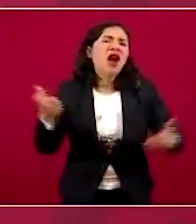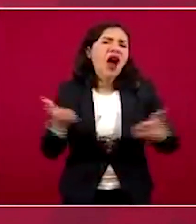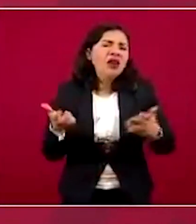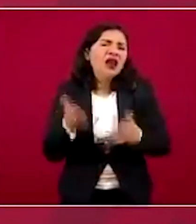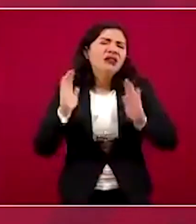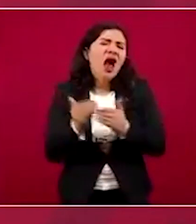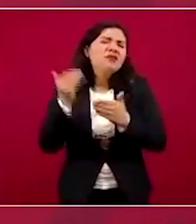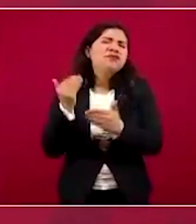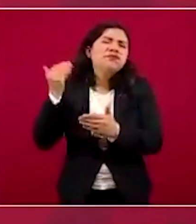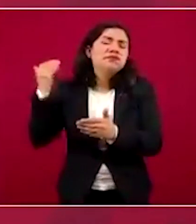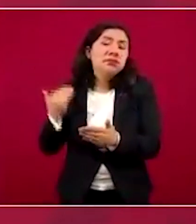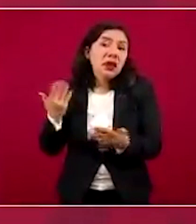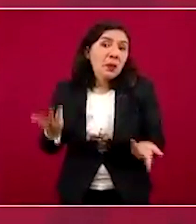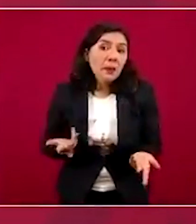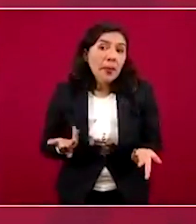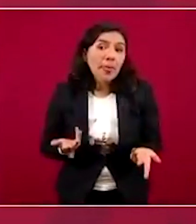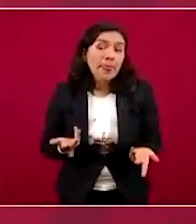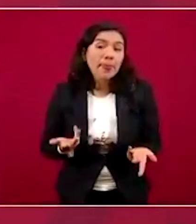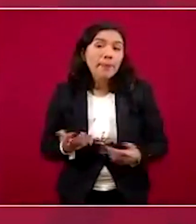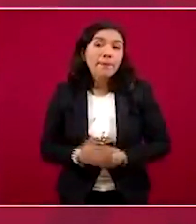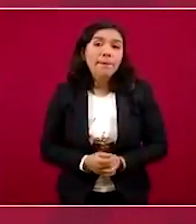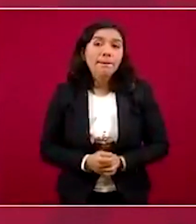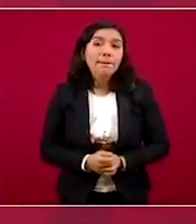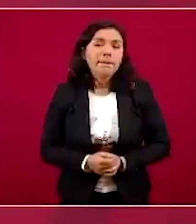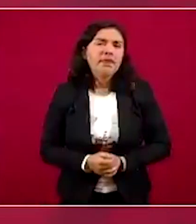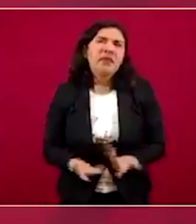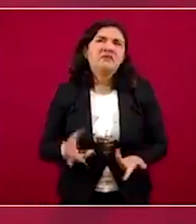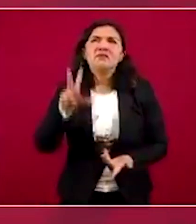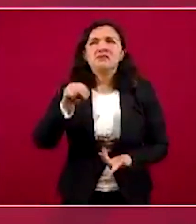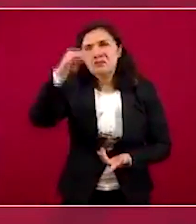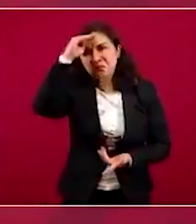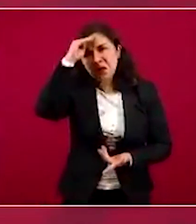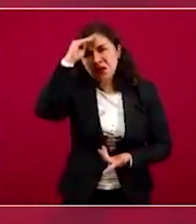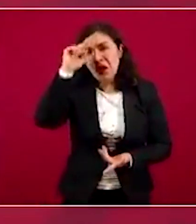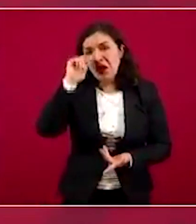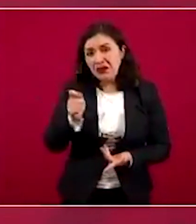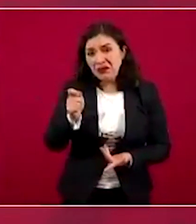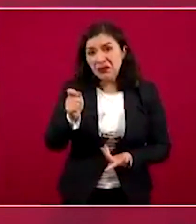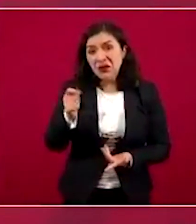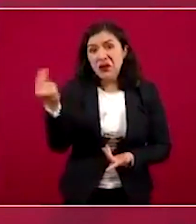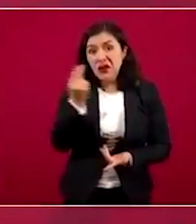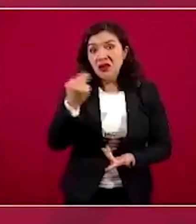conferencia matutina aseguró que es falso y es parte de la información que difunden sus adversarios. Asimismo,